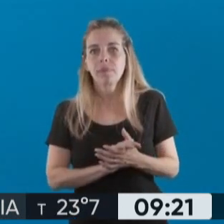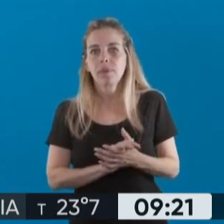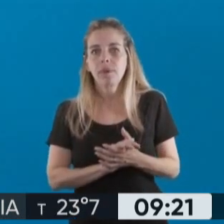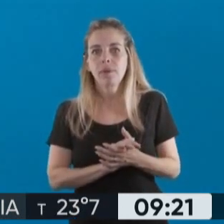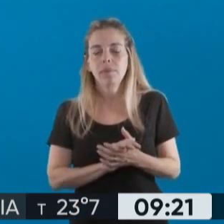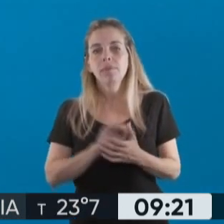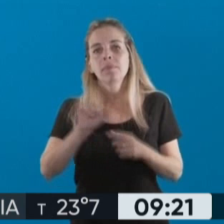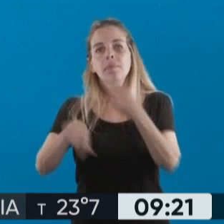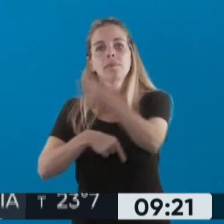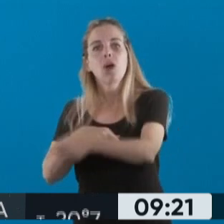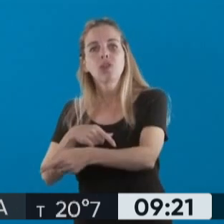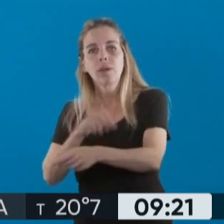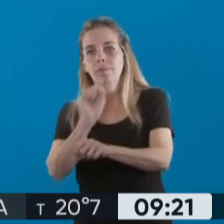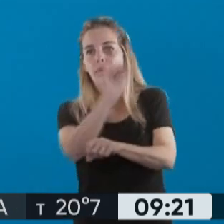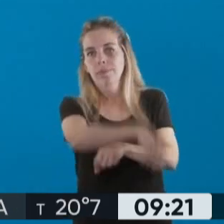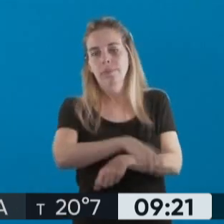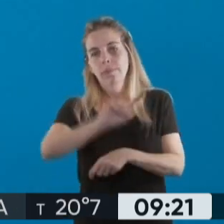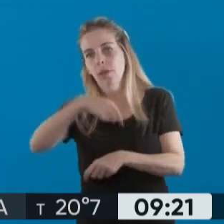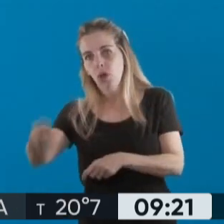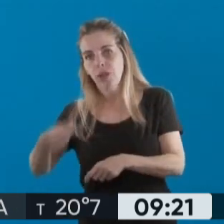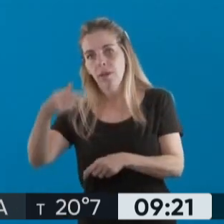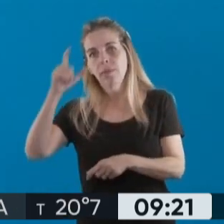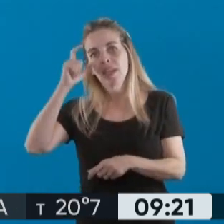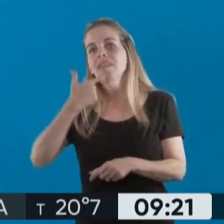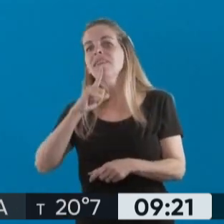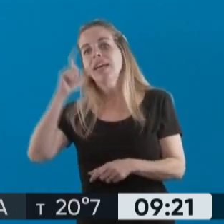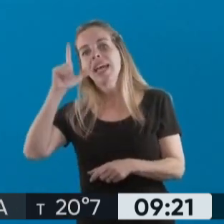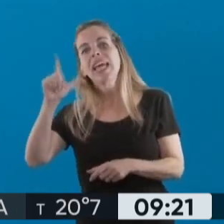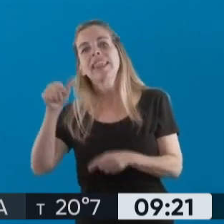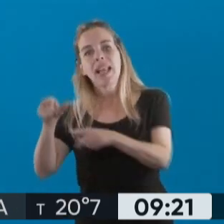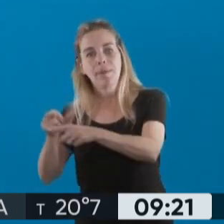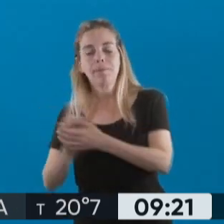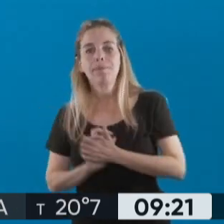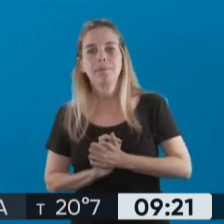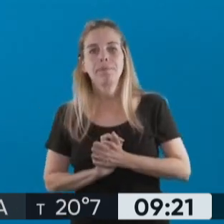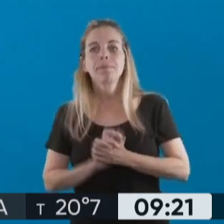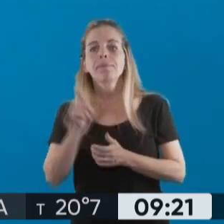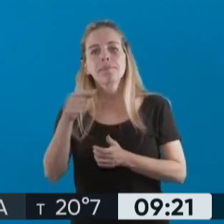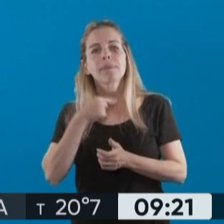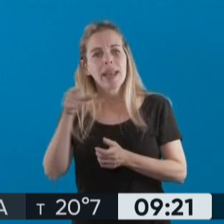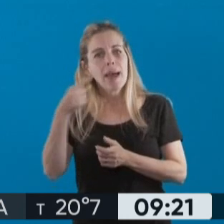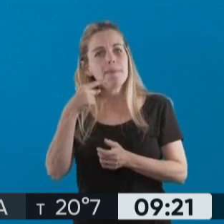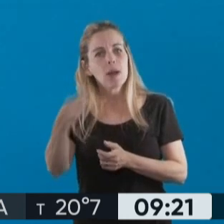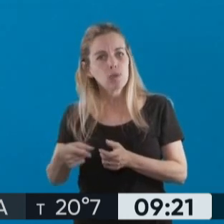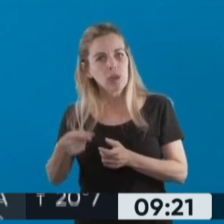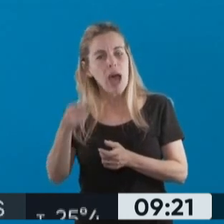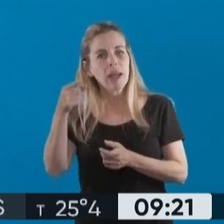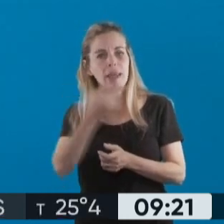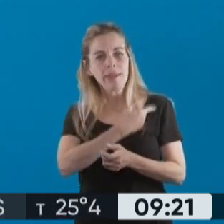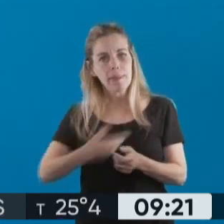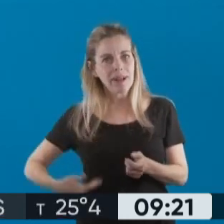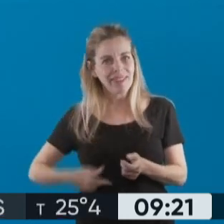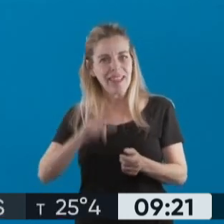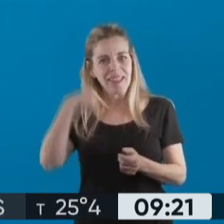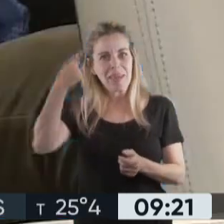24. Buenos días, Gabriela. Sí, quería preguntar, en esta guerra contra la inflación que va a